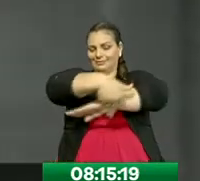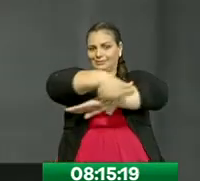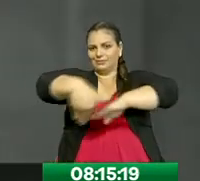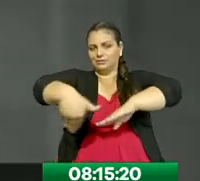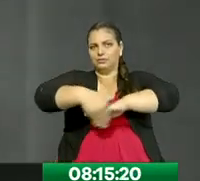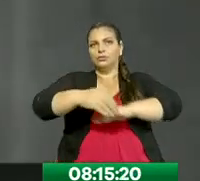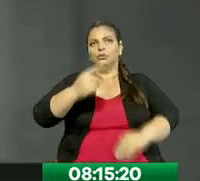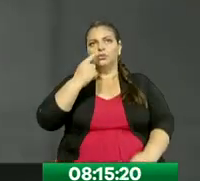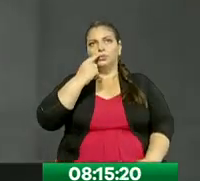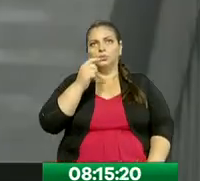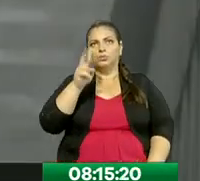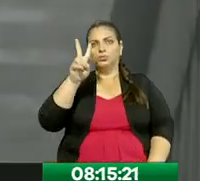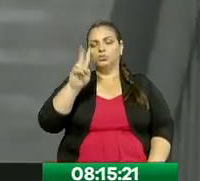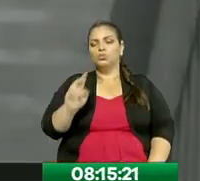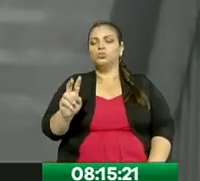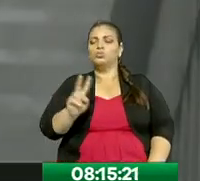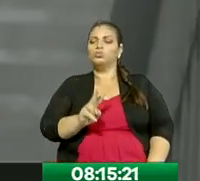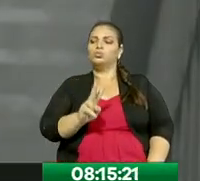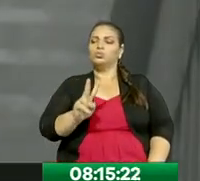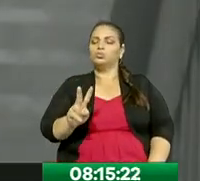Verificaron si no había alguna luz encendida.